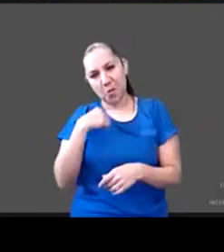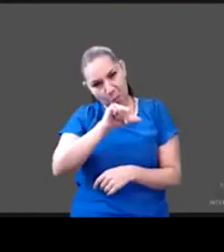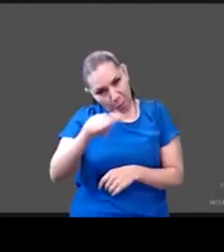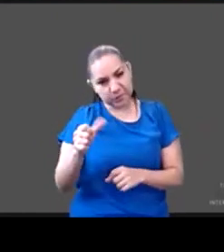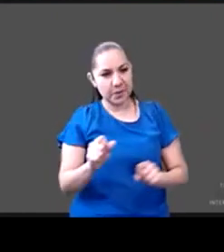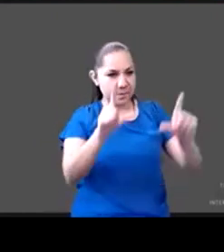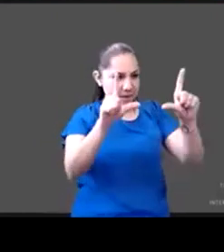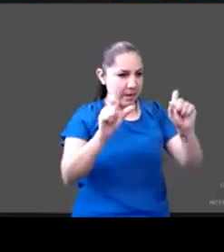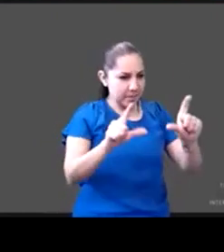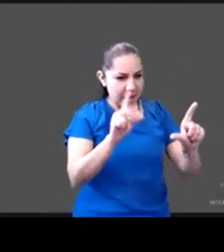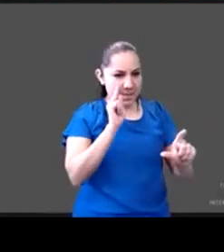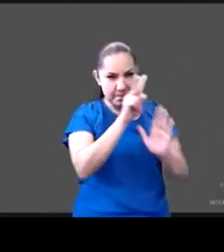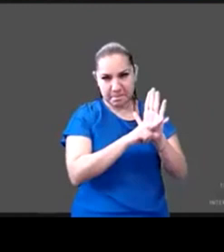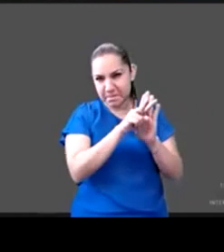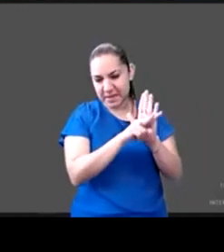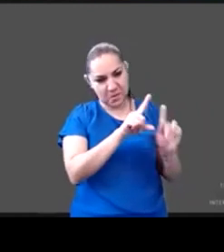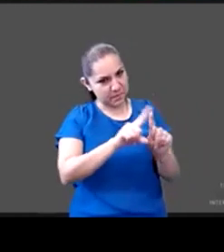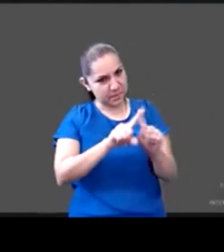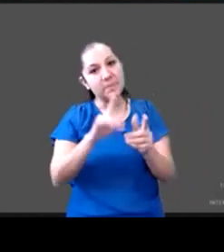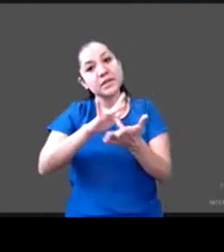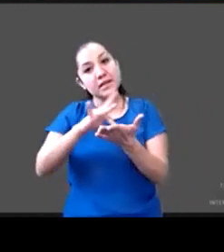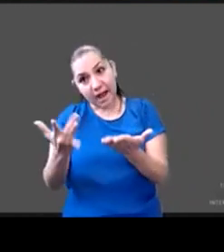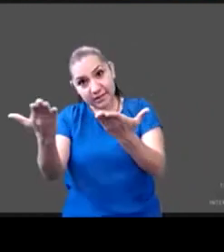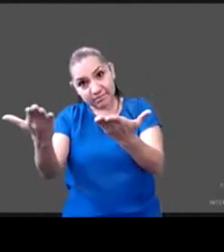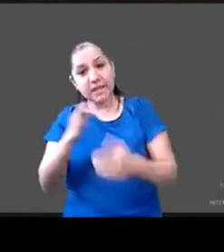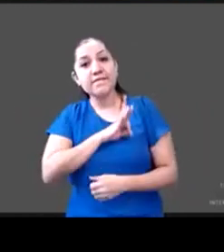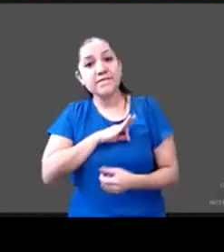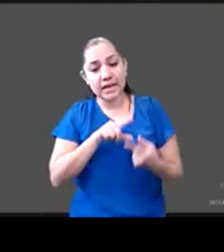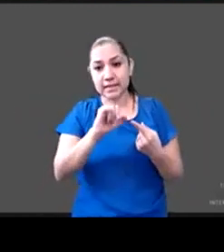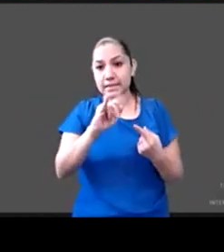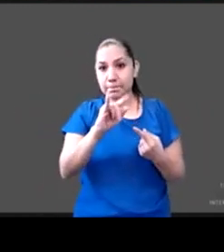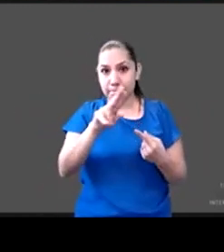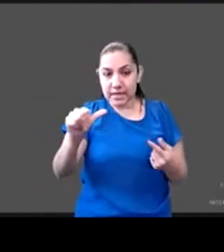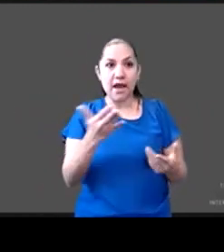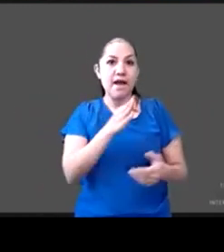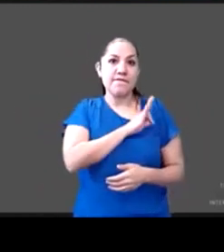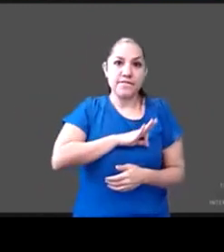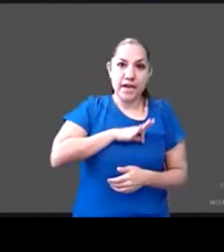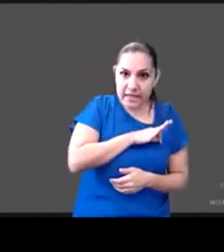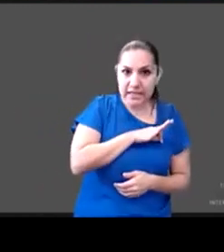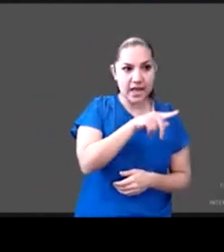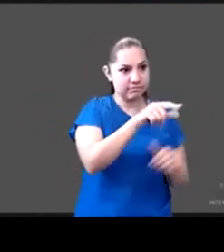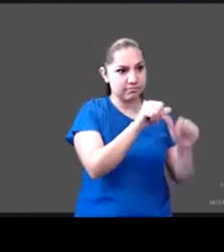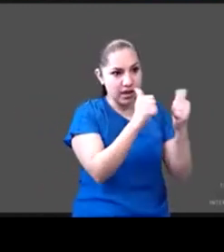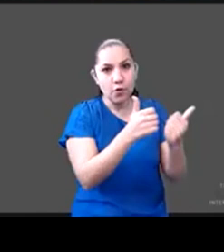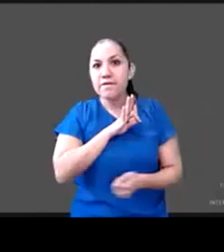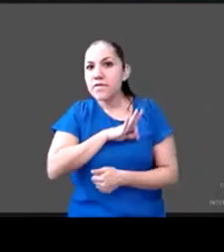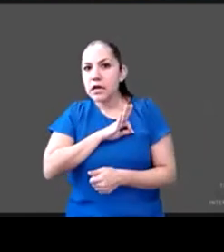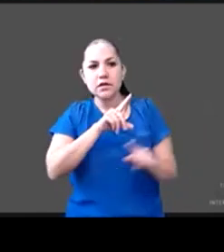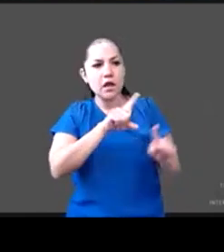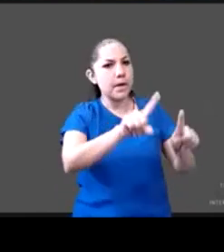Felicidades al CIPINA, felicidades al equipo y felicidades a toda la gran red de aliados por esta causa